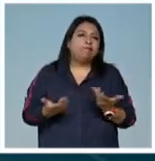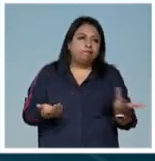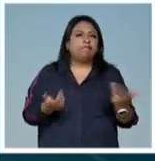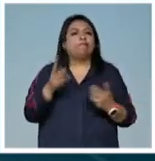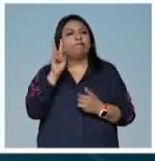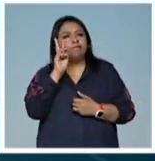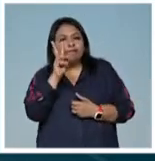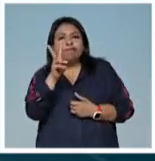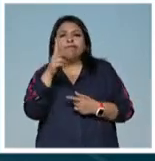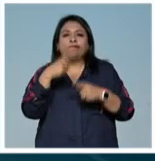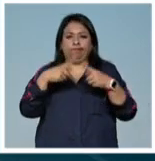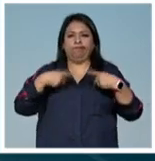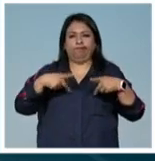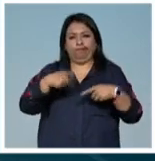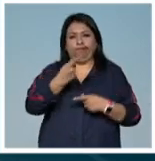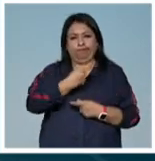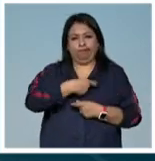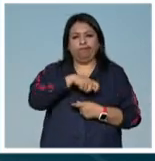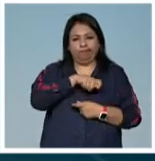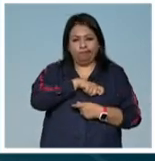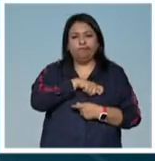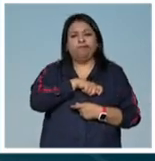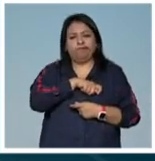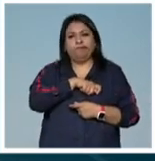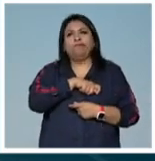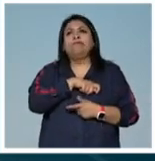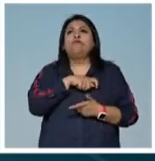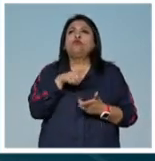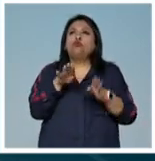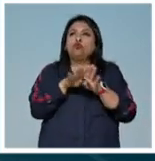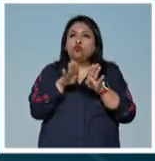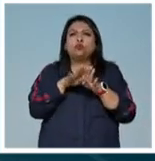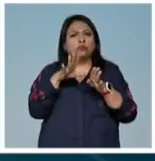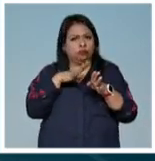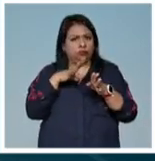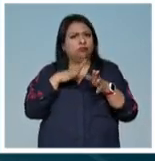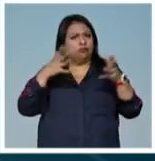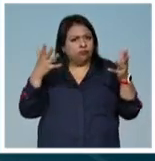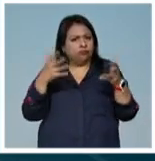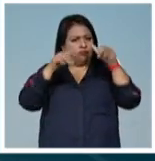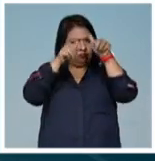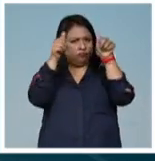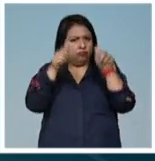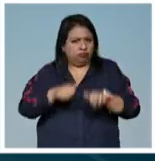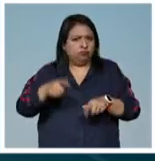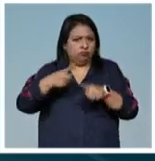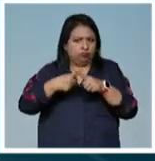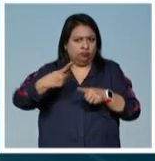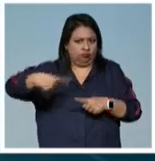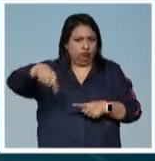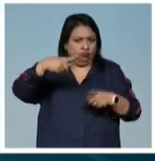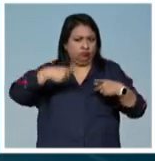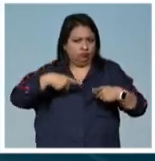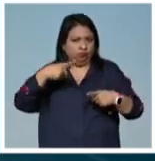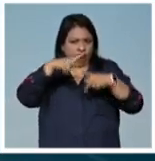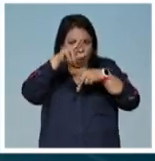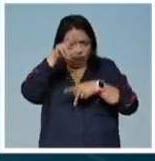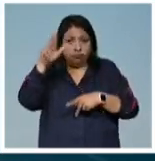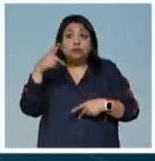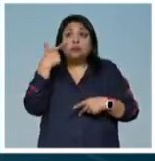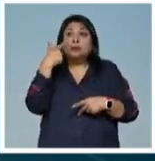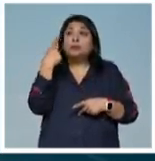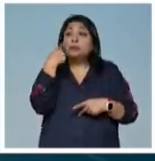mostrar al público español la producción artística de estos pintores. Aquí se reúne la